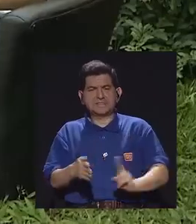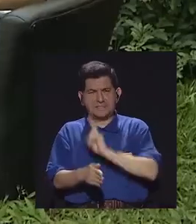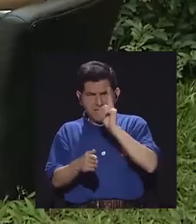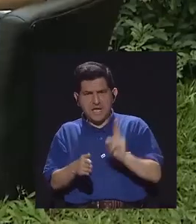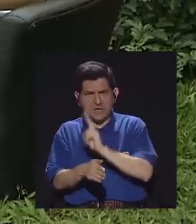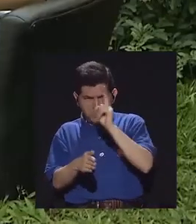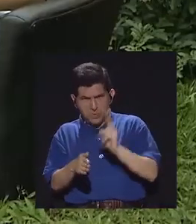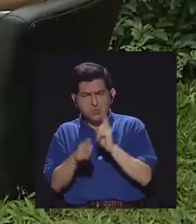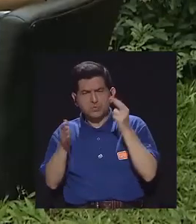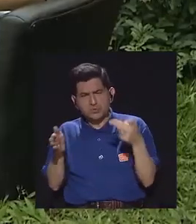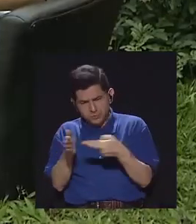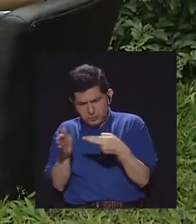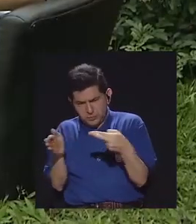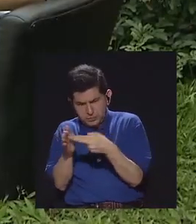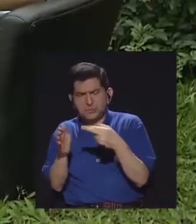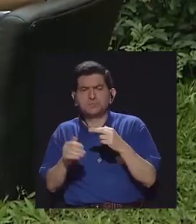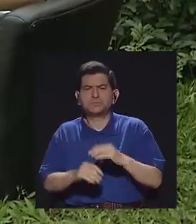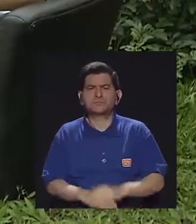el consumo,